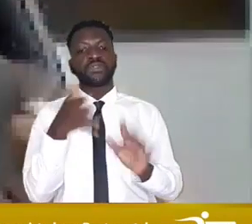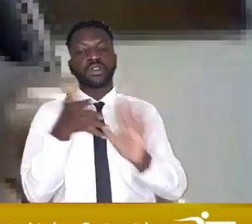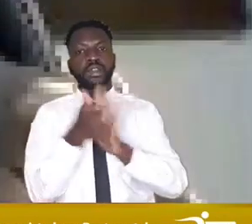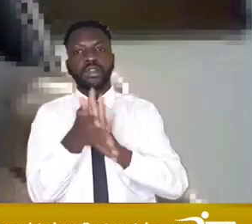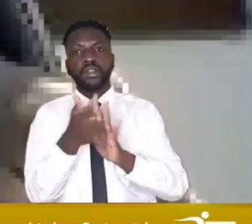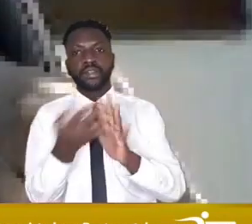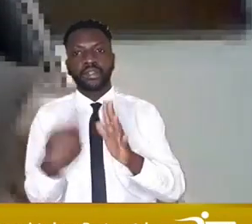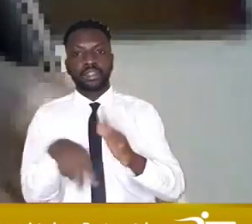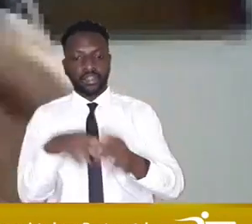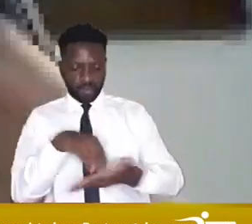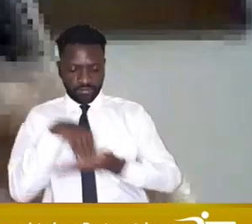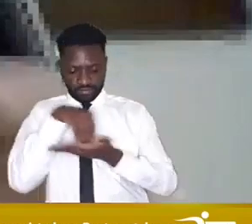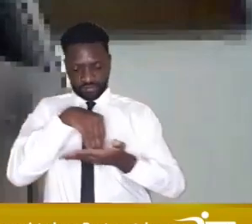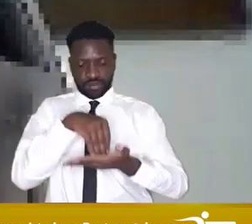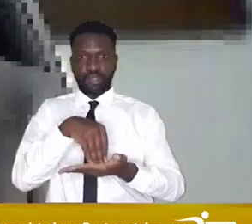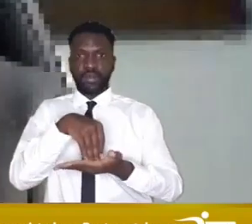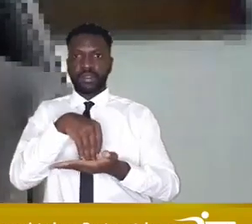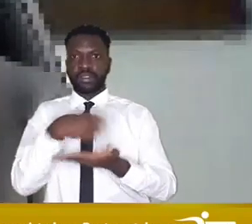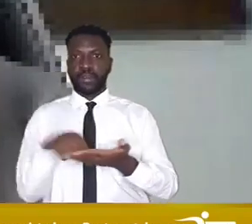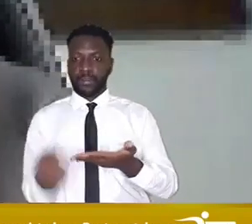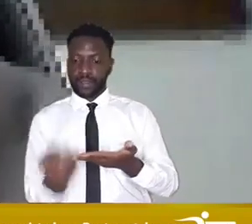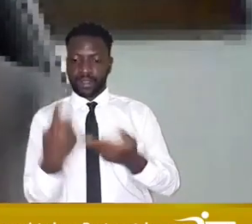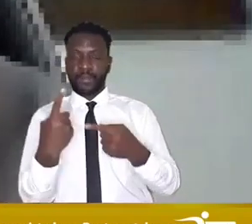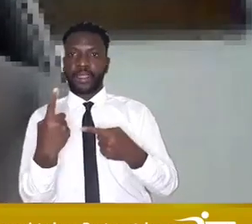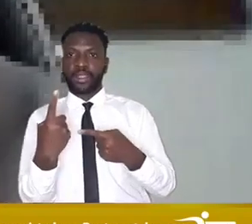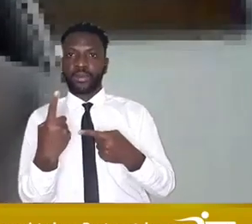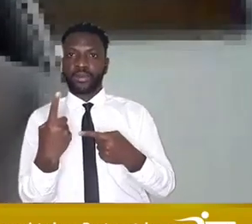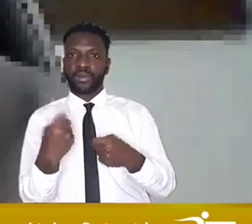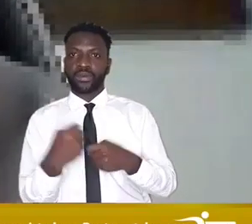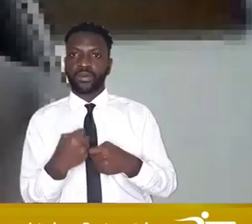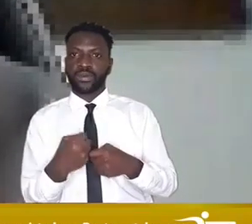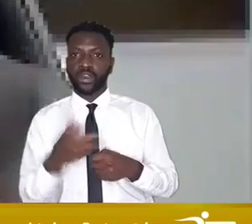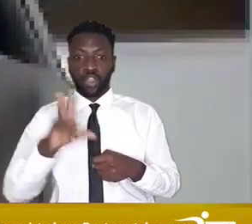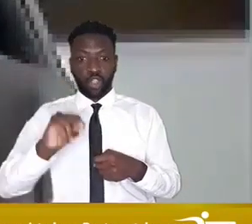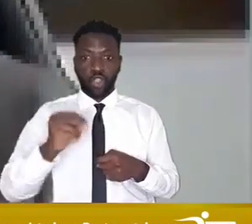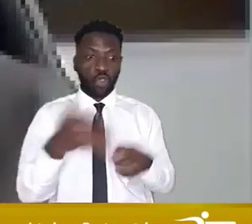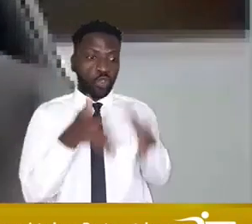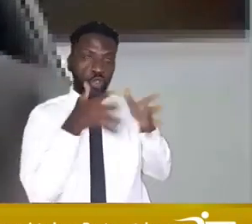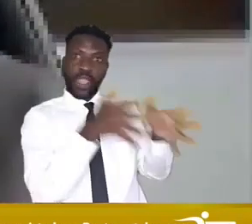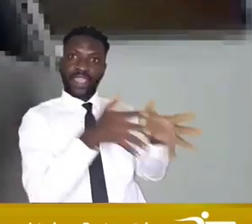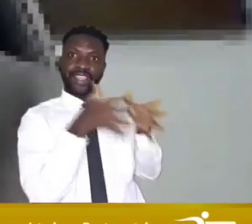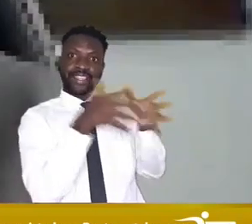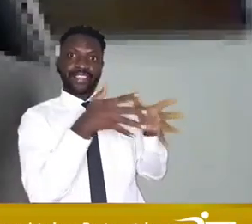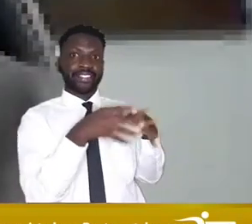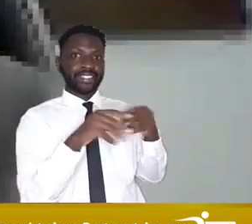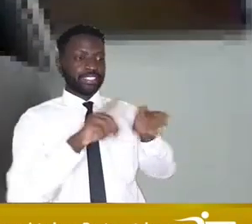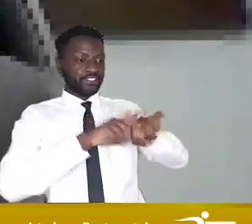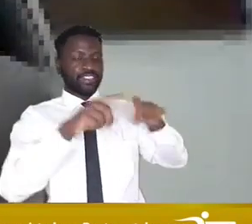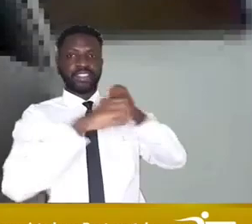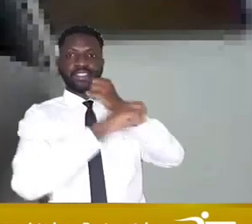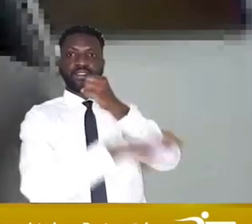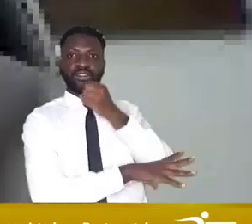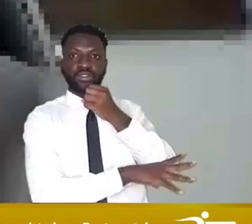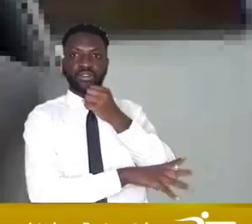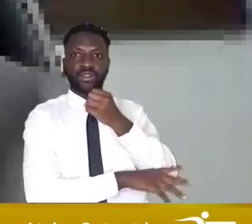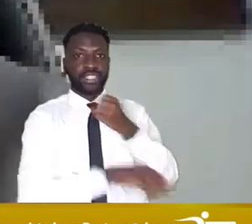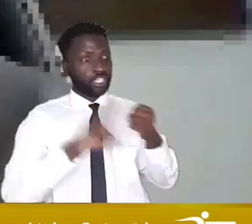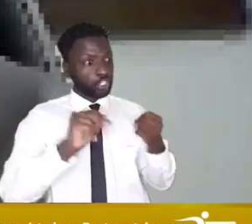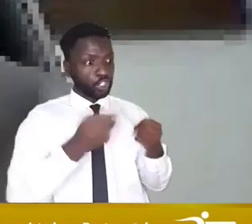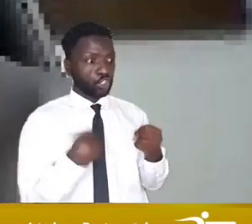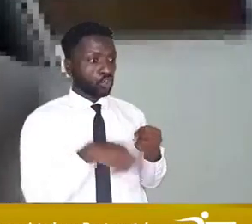fundamentar. Primero, no enseñes diversa doctrina y no permitas que lo